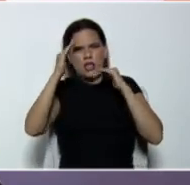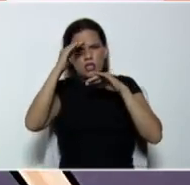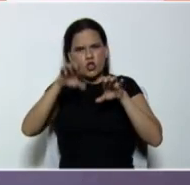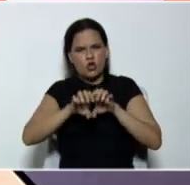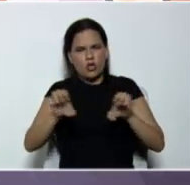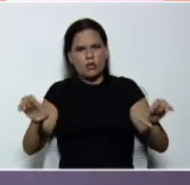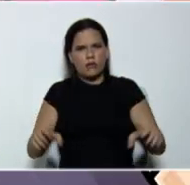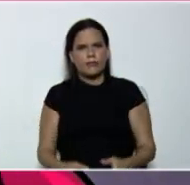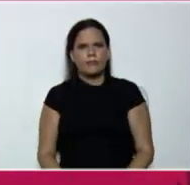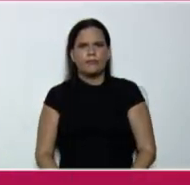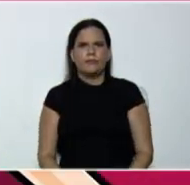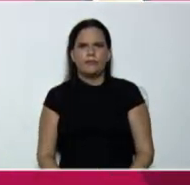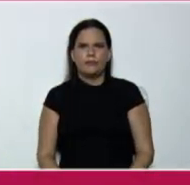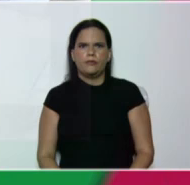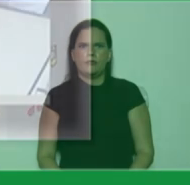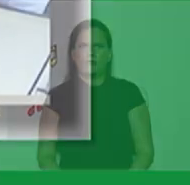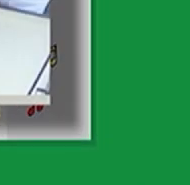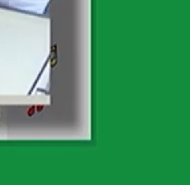educativa.